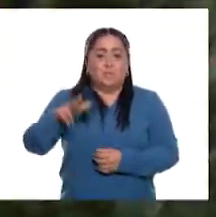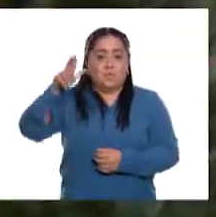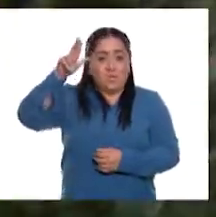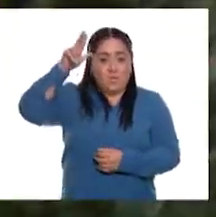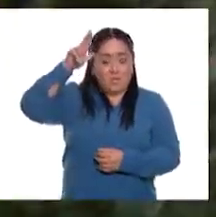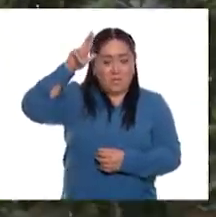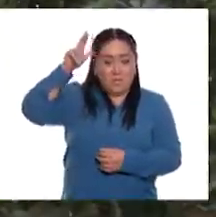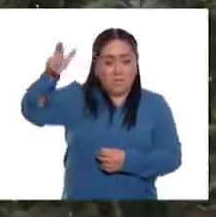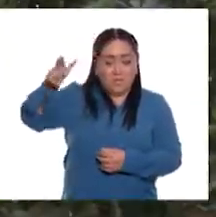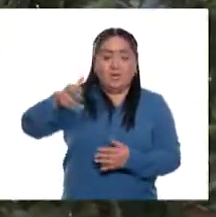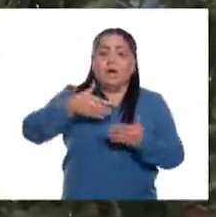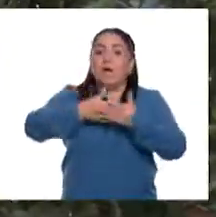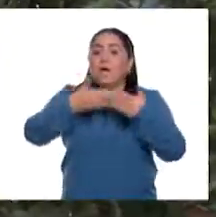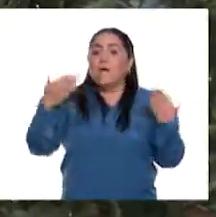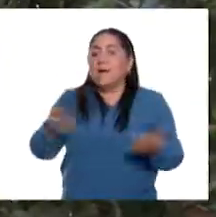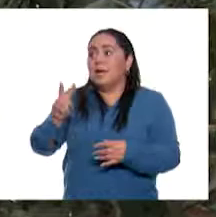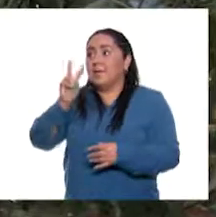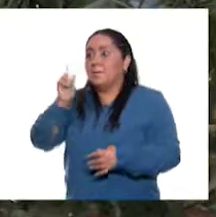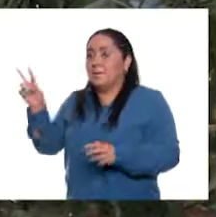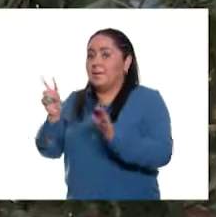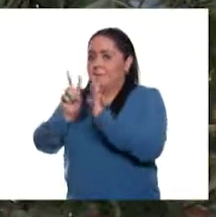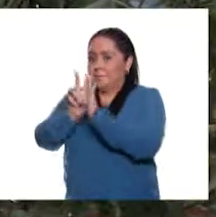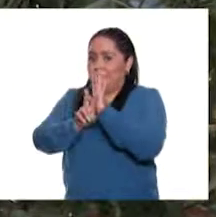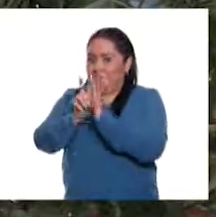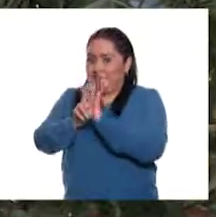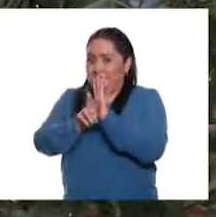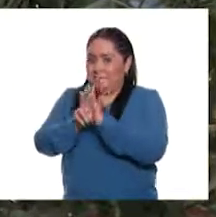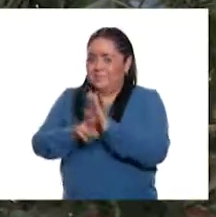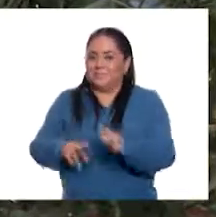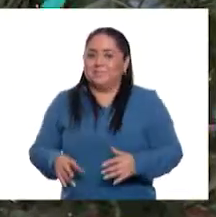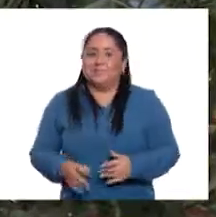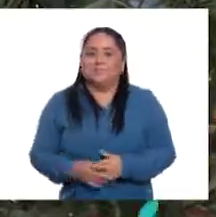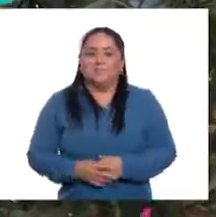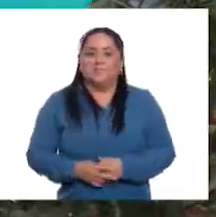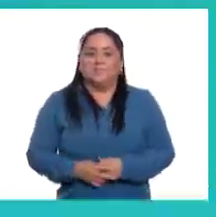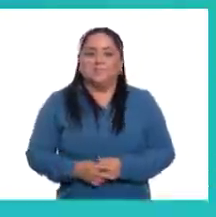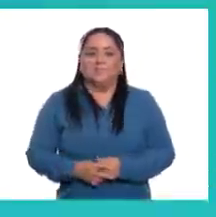¡Hola! ¡Vamos a ver el siguiente video!